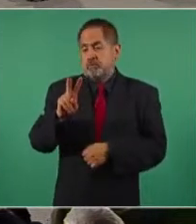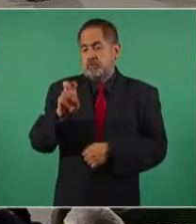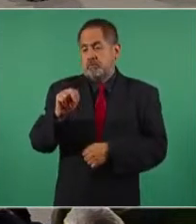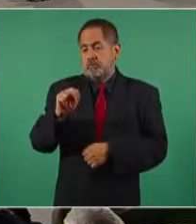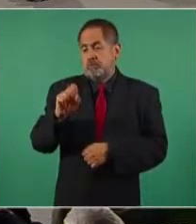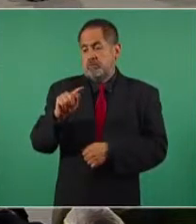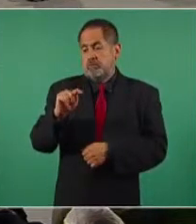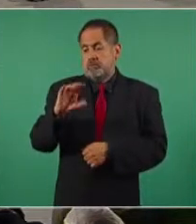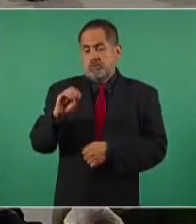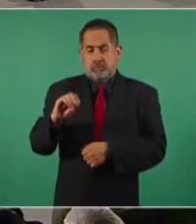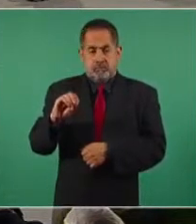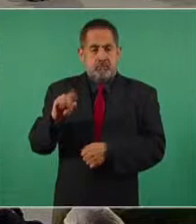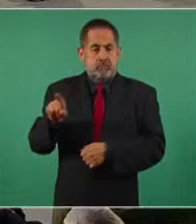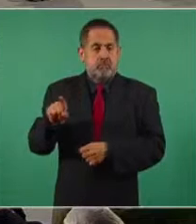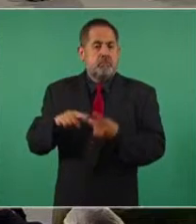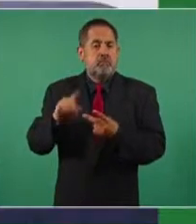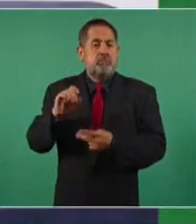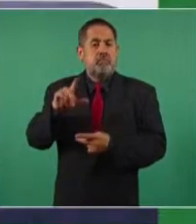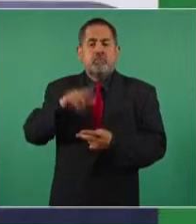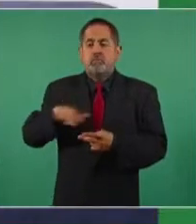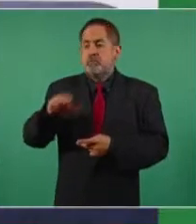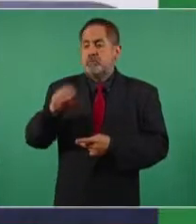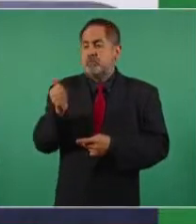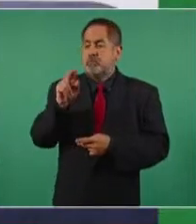de la colonia san antonio